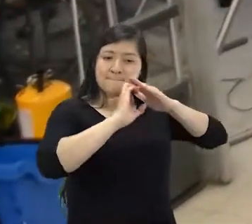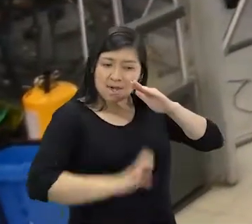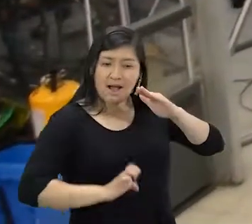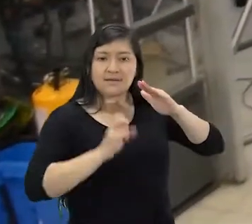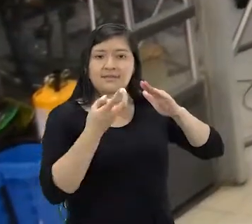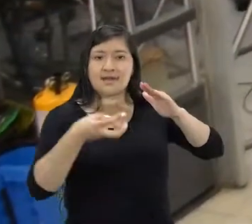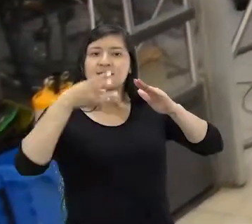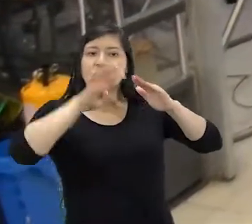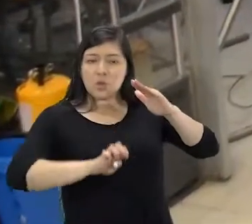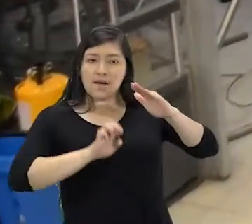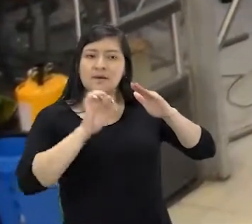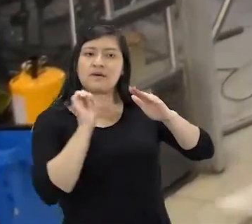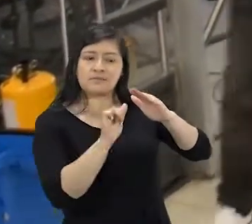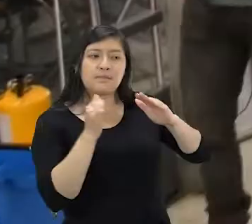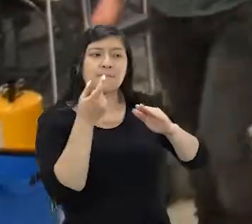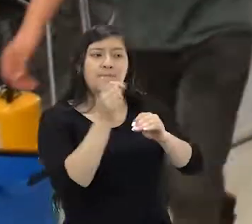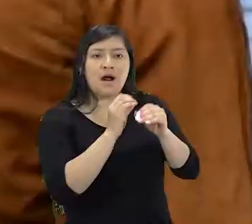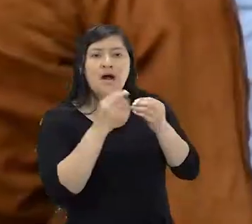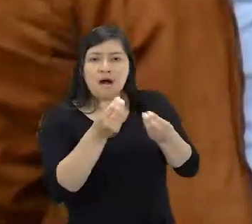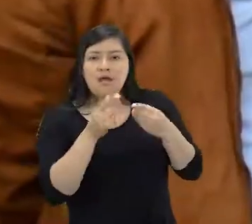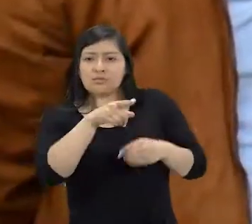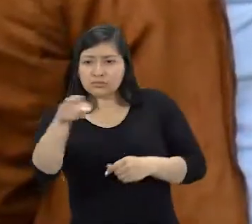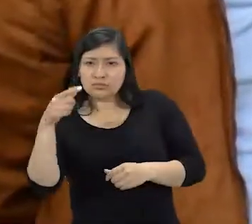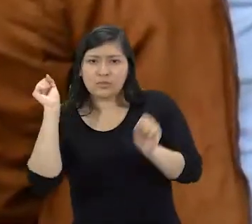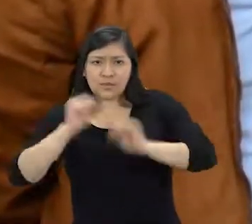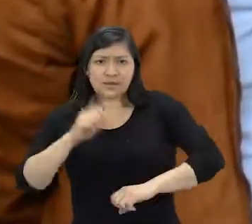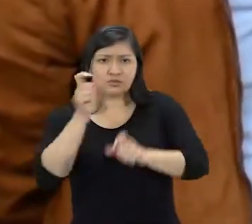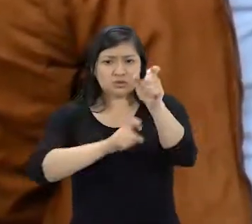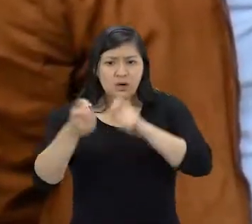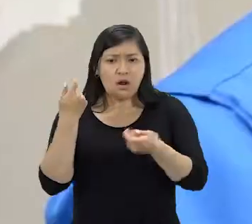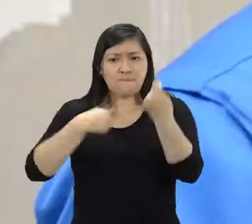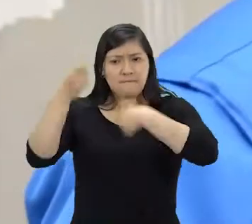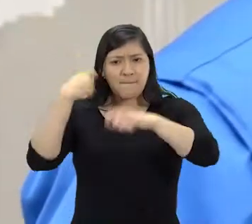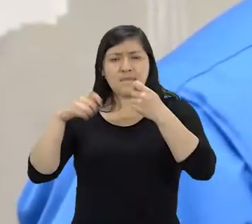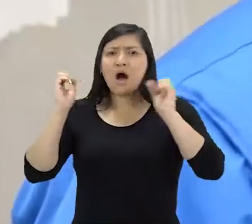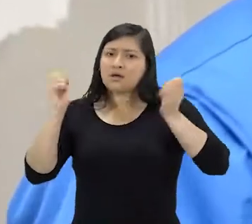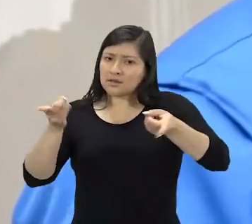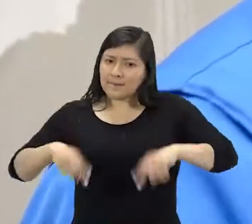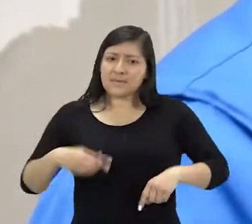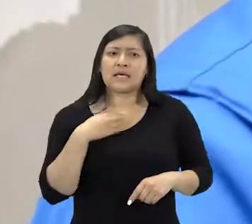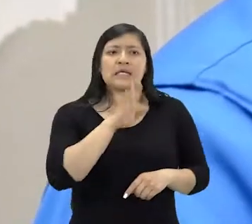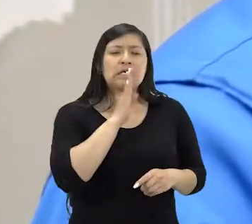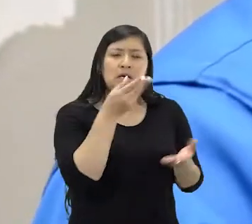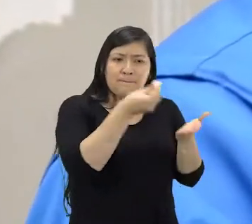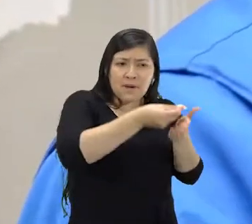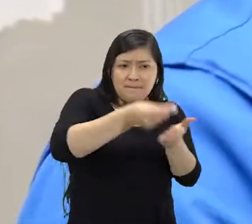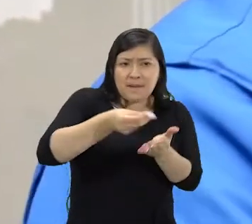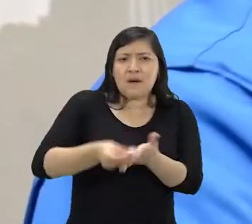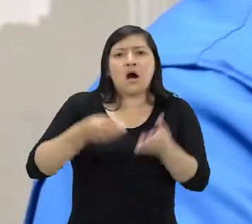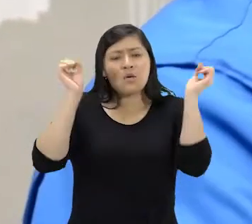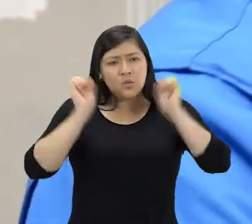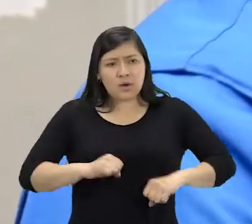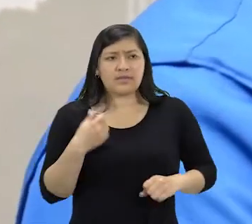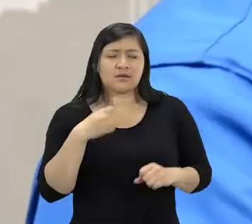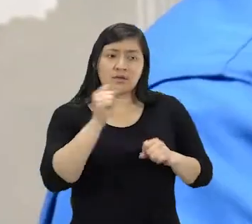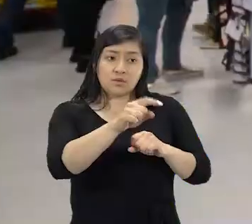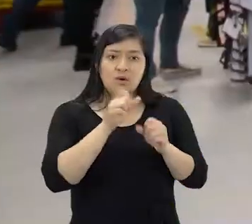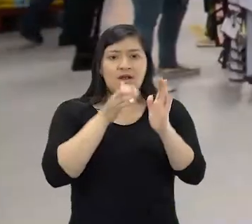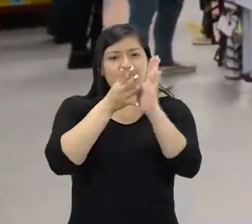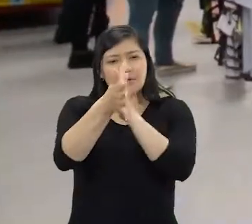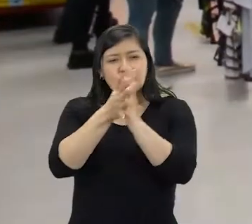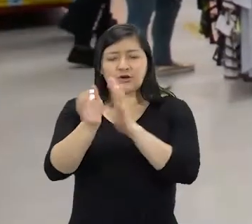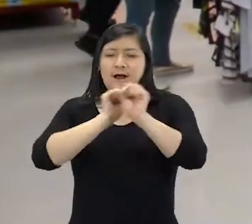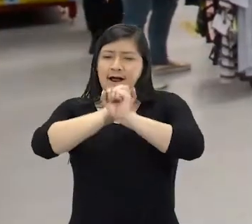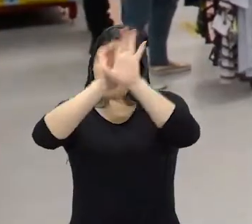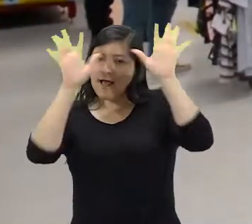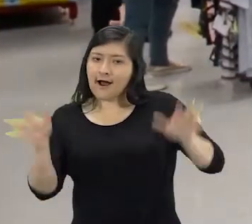no varíen los precios, que se mantengan, y en especial de que todos estos beneficios tributarios la gente tenga la información